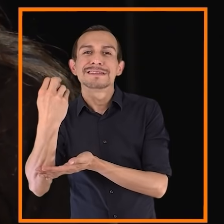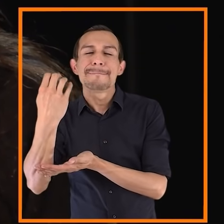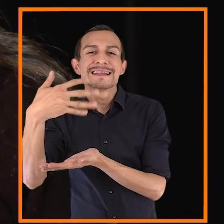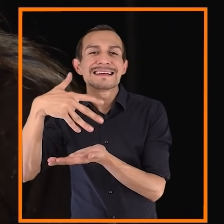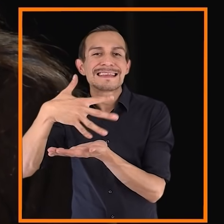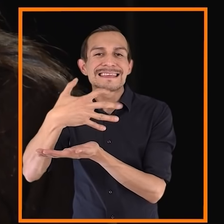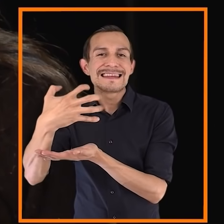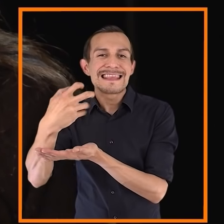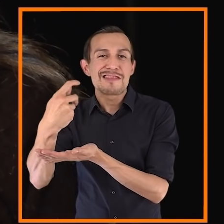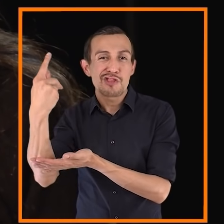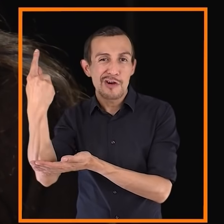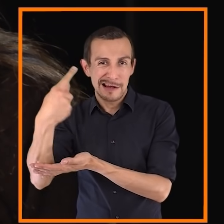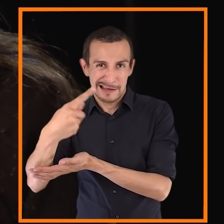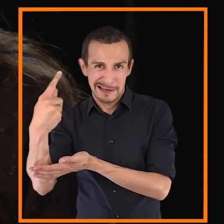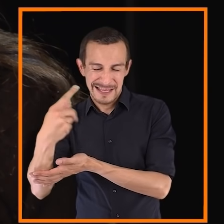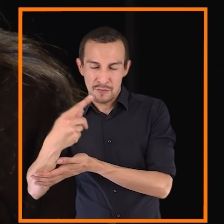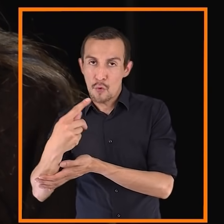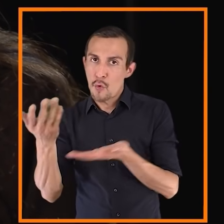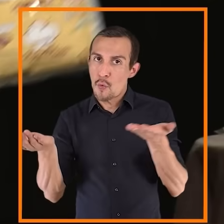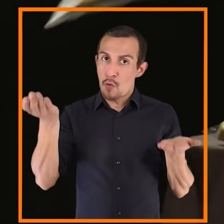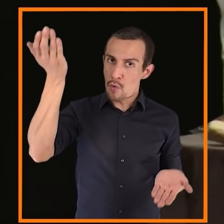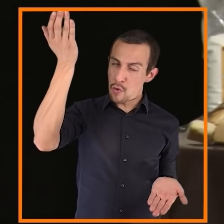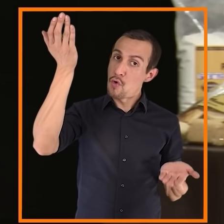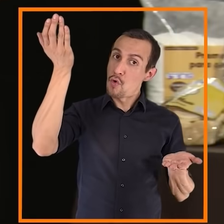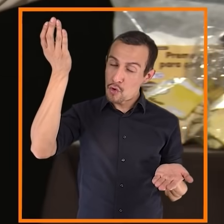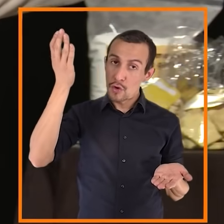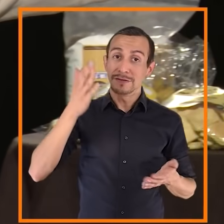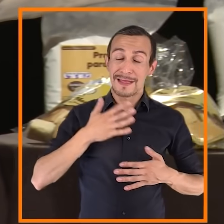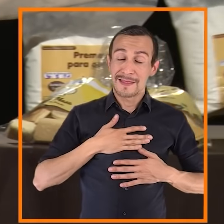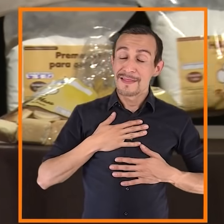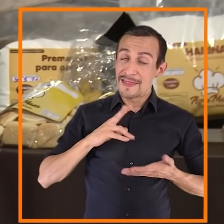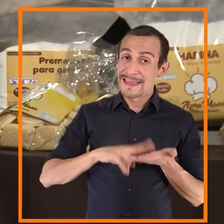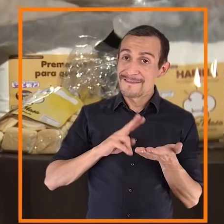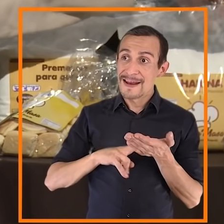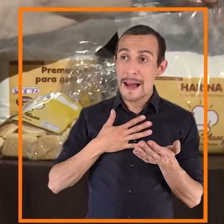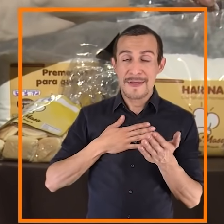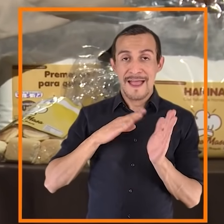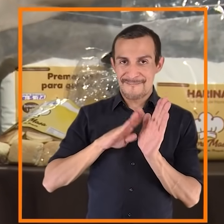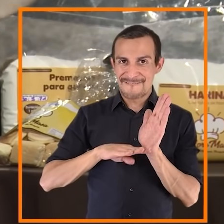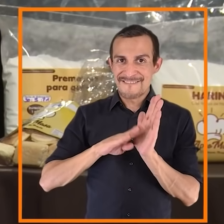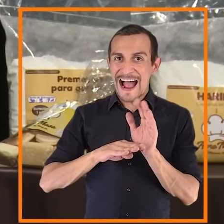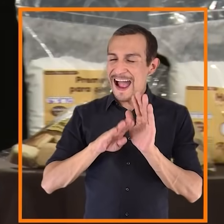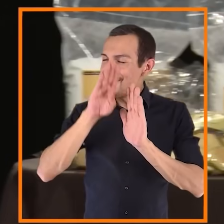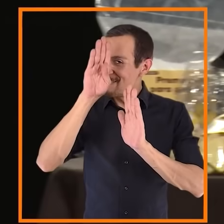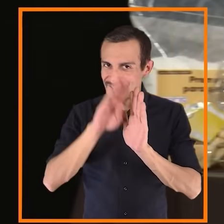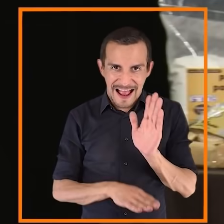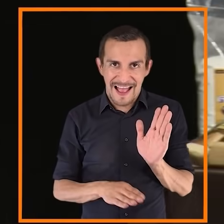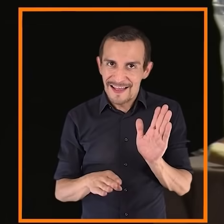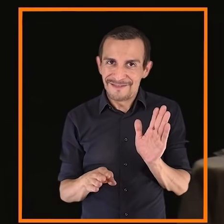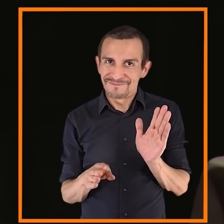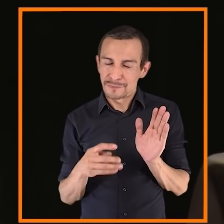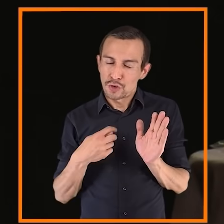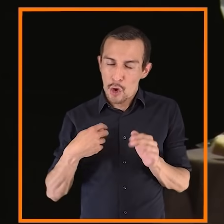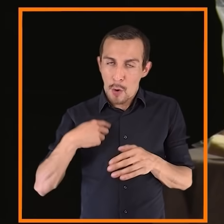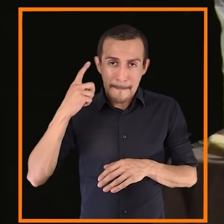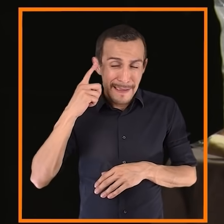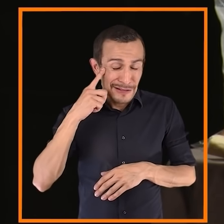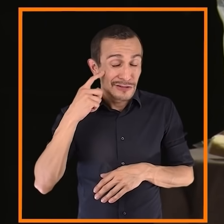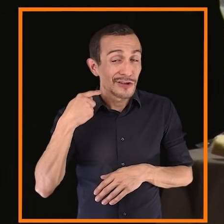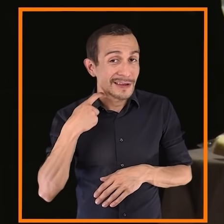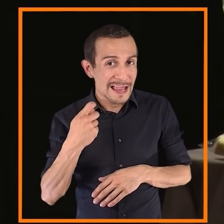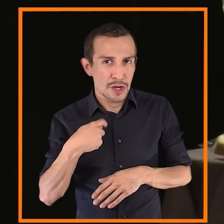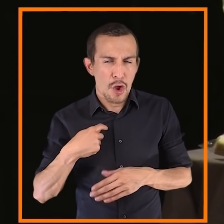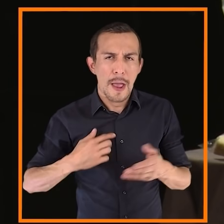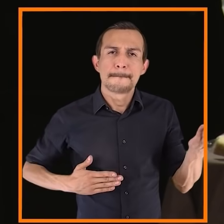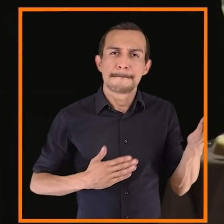kilo. ¿Ya? Bien considerable. Entonces, es muy considerable la... Ahora, yo pienso que